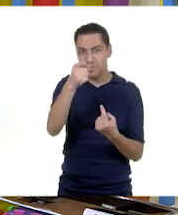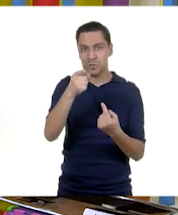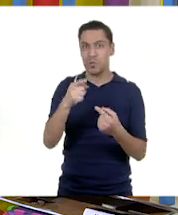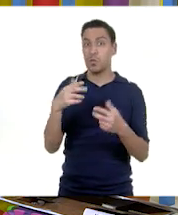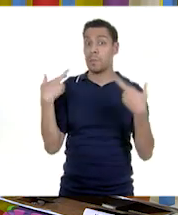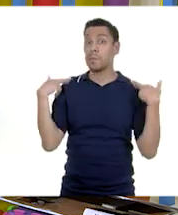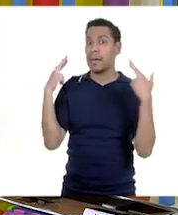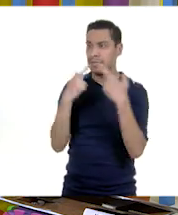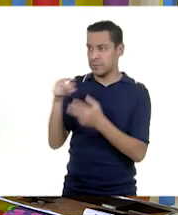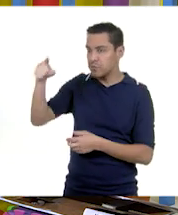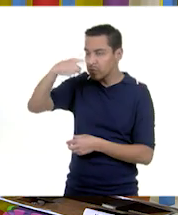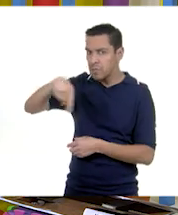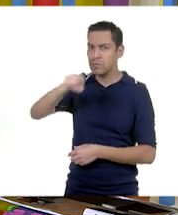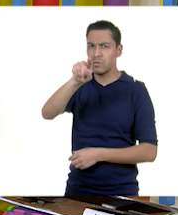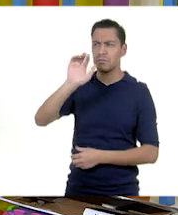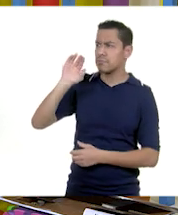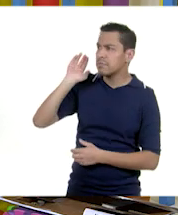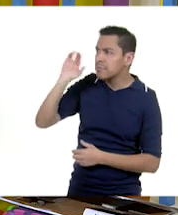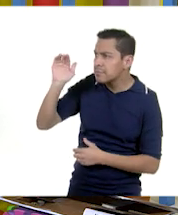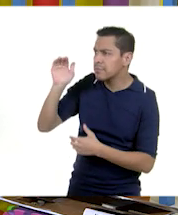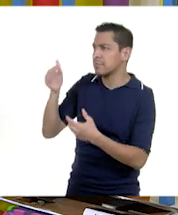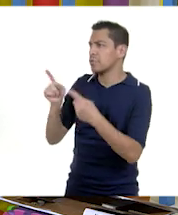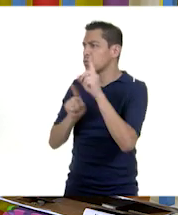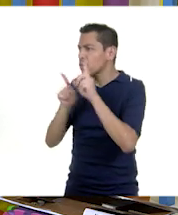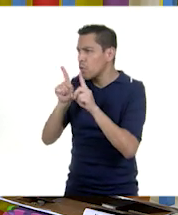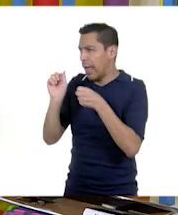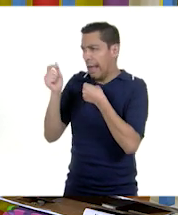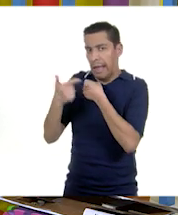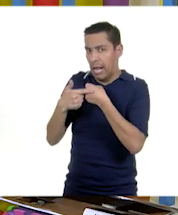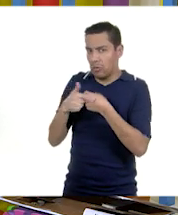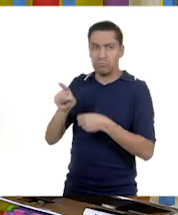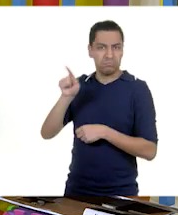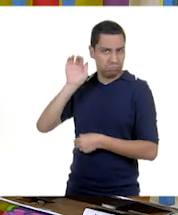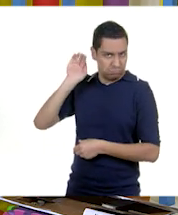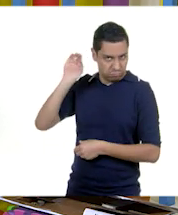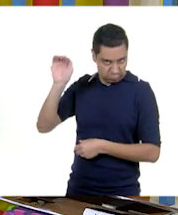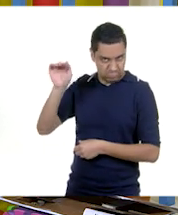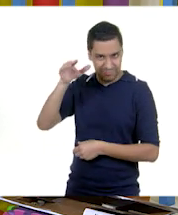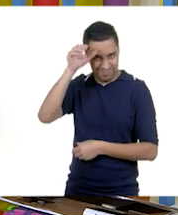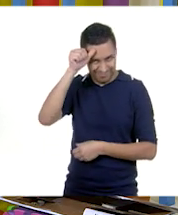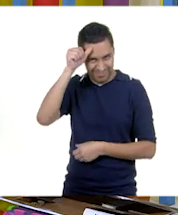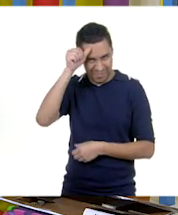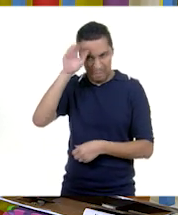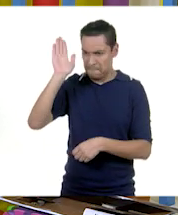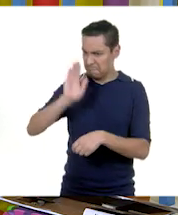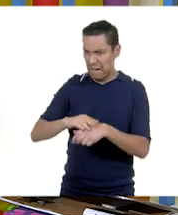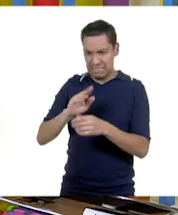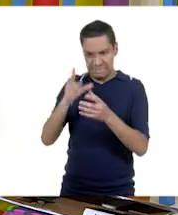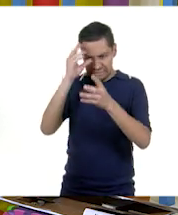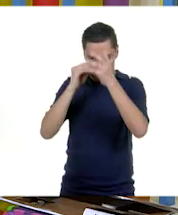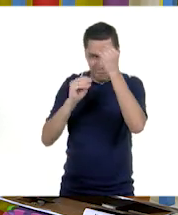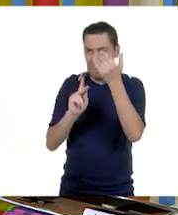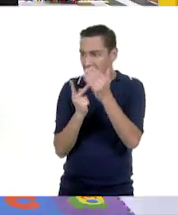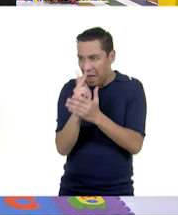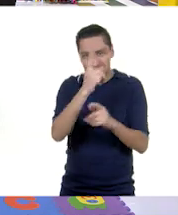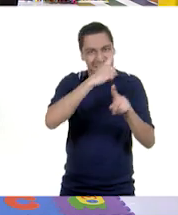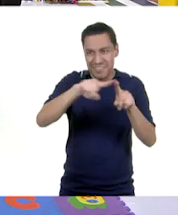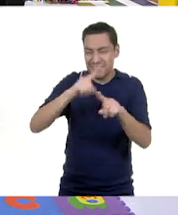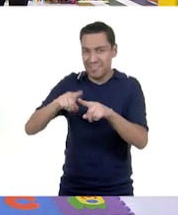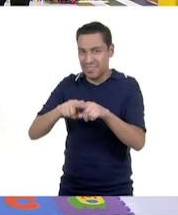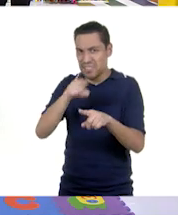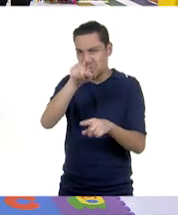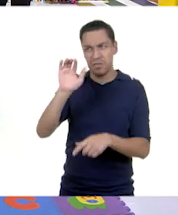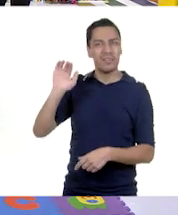sus maestras y maestros. El día de hoy aprendieron muchas cosas acerca de las plantas, pero pueden seguir haciéndolo de forma continua. Esa es una muy